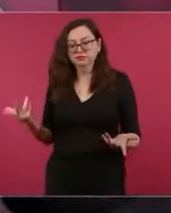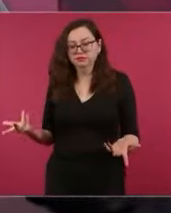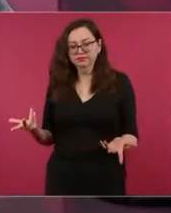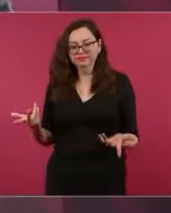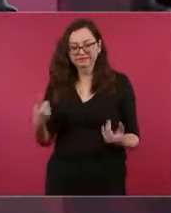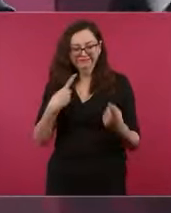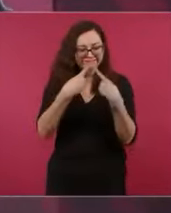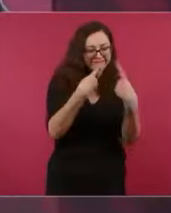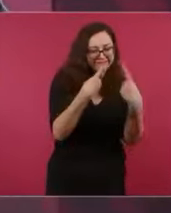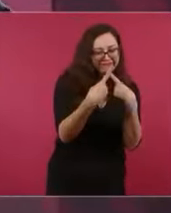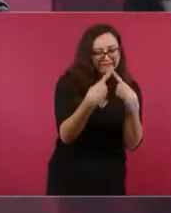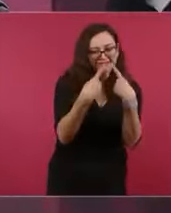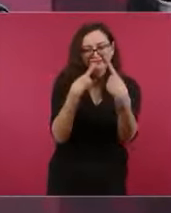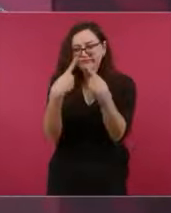desde